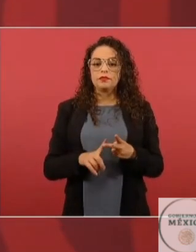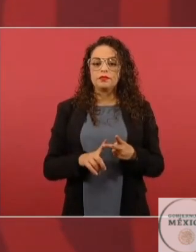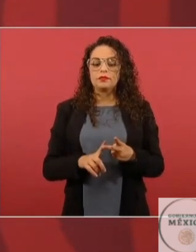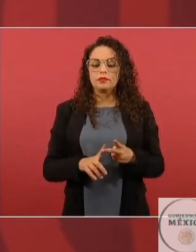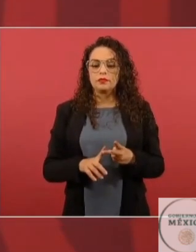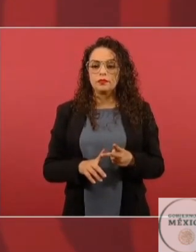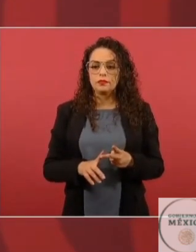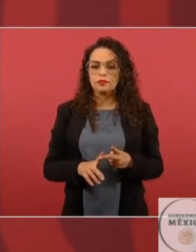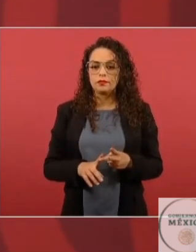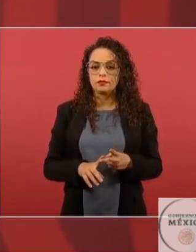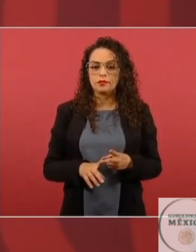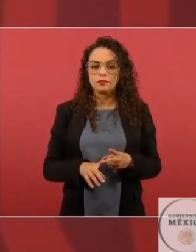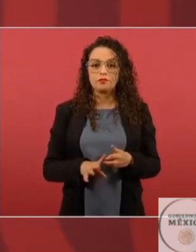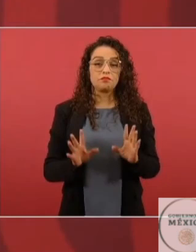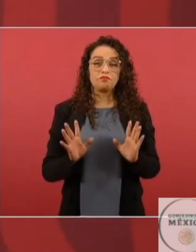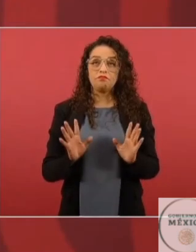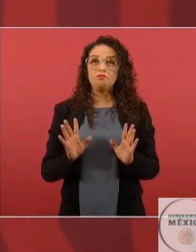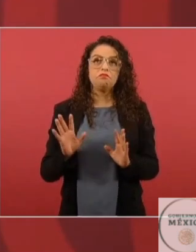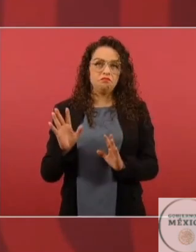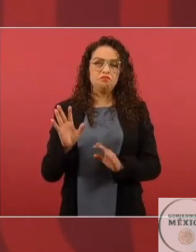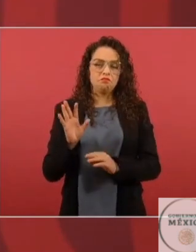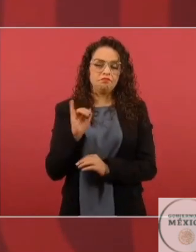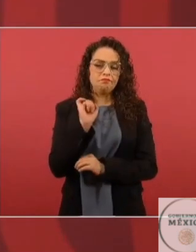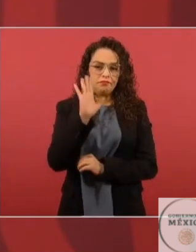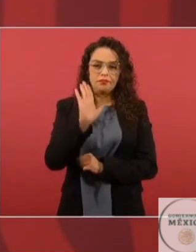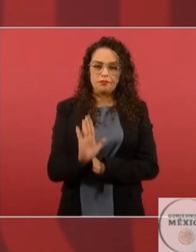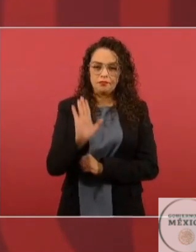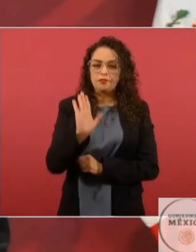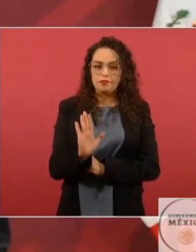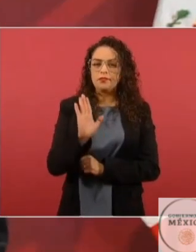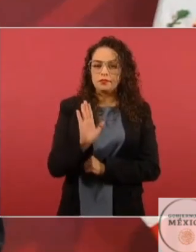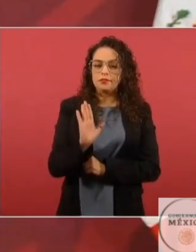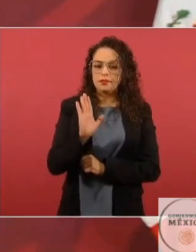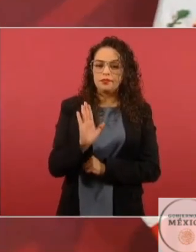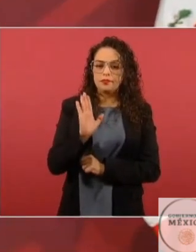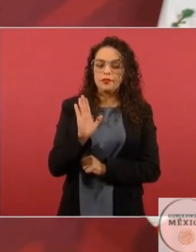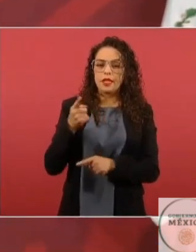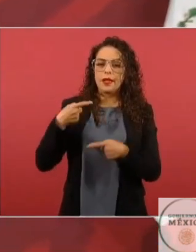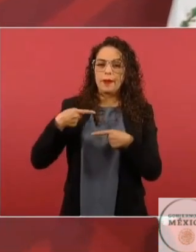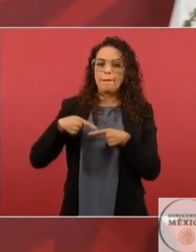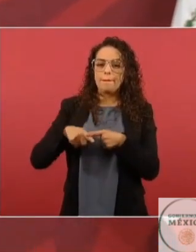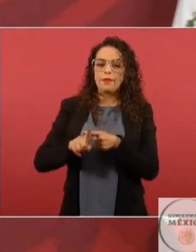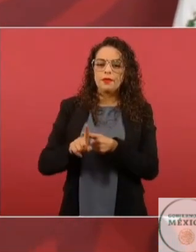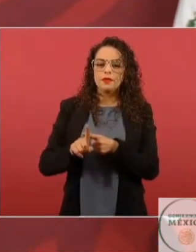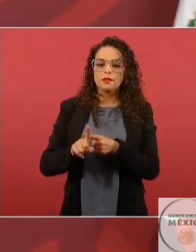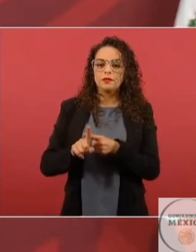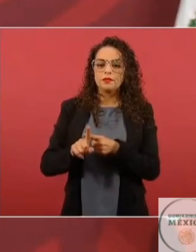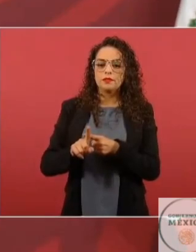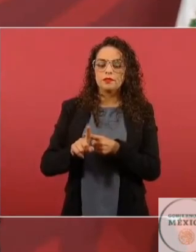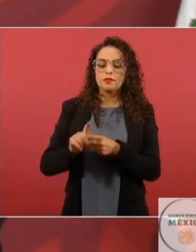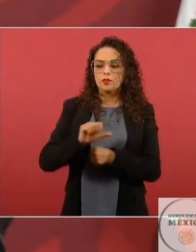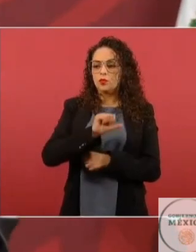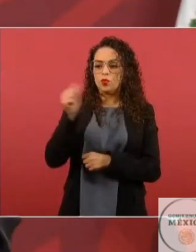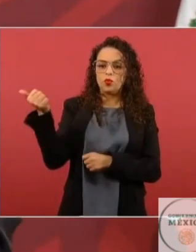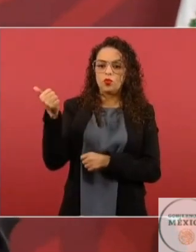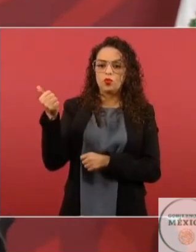dado el presidente, están completamente callados. E inclusive se atrevieron a buscar amparos para